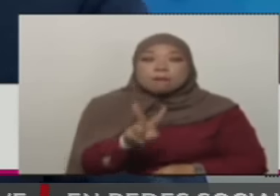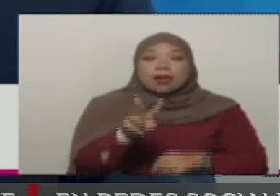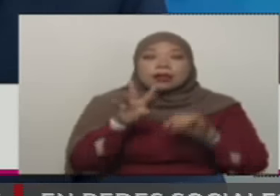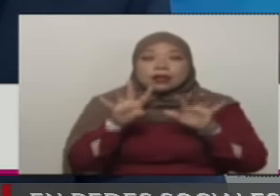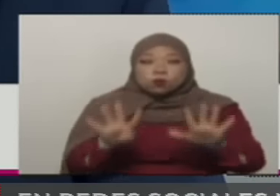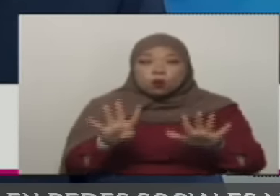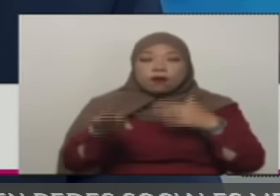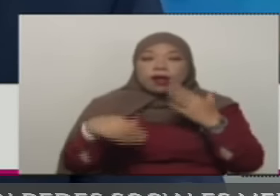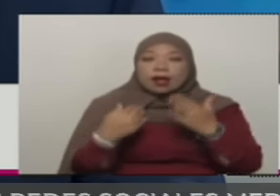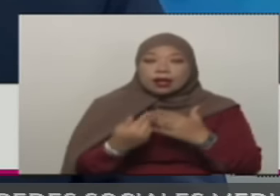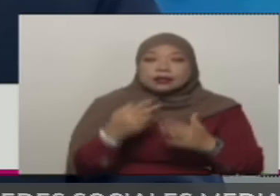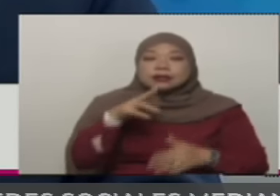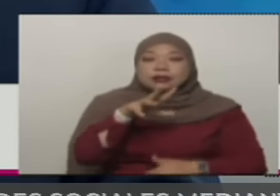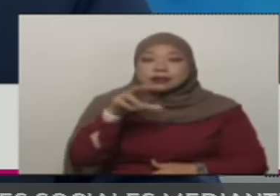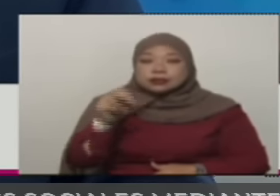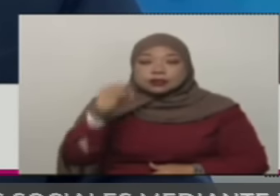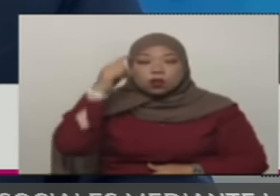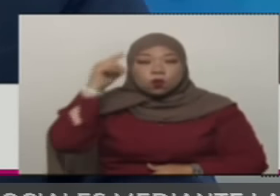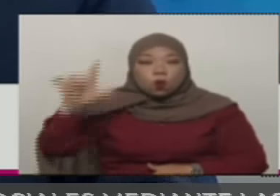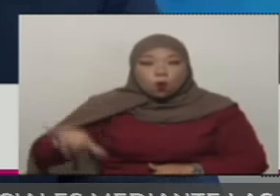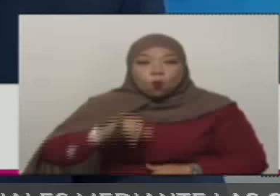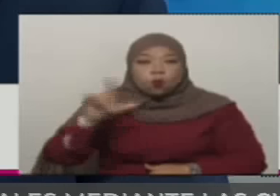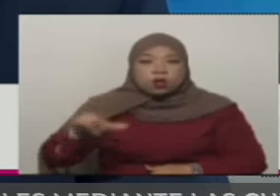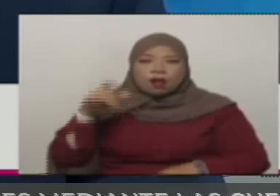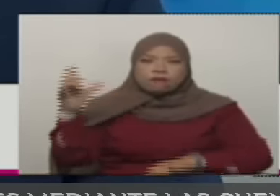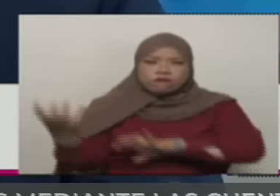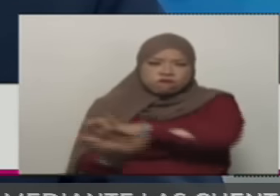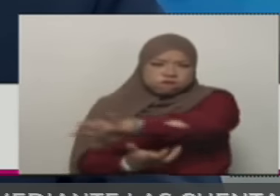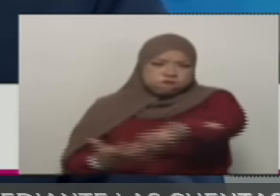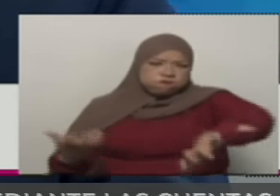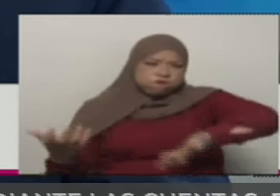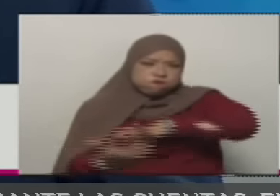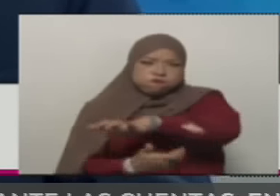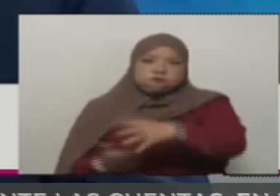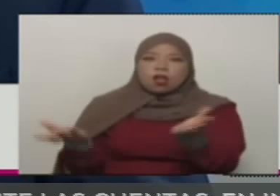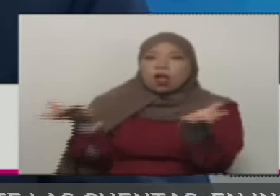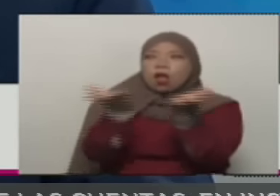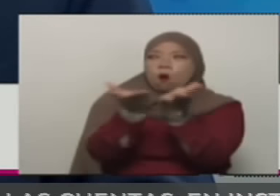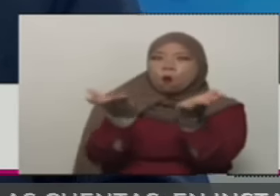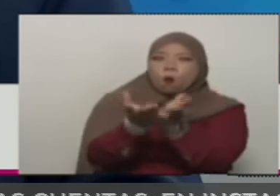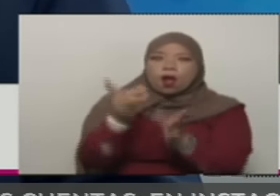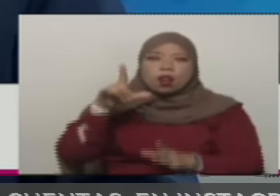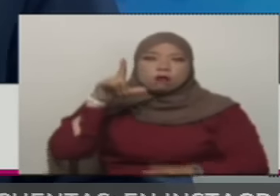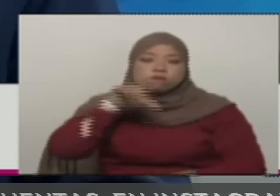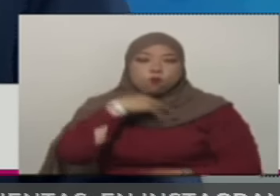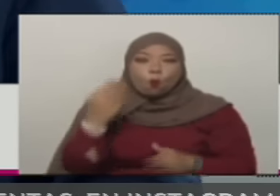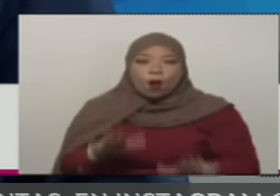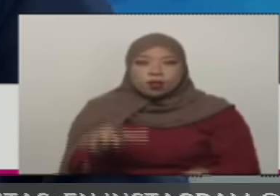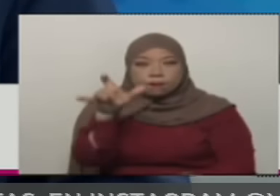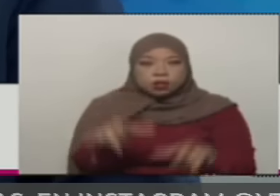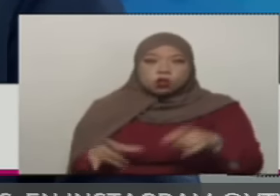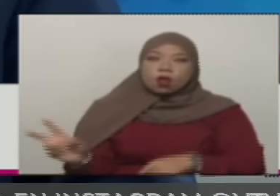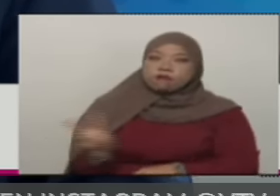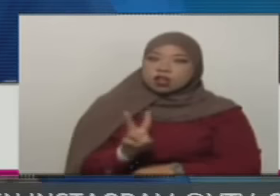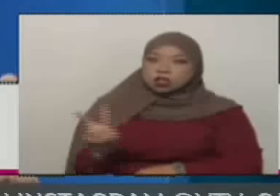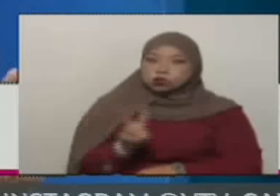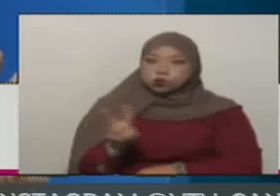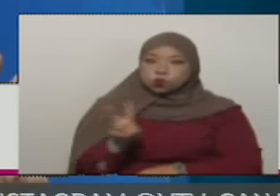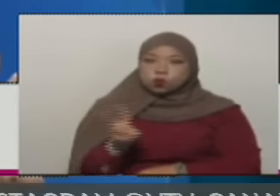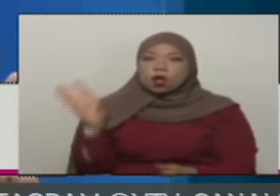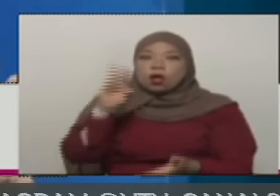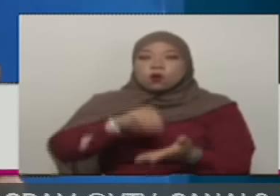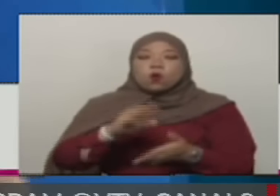donde se desató la violencia fascista generalizada, donde se quemaron escuelas, donde se asesinaron venezolanas y venezolanos de bien. ¿Y él no volvió a